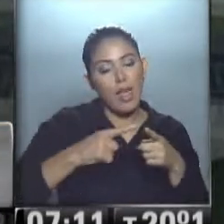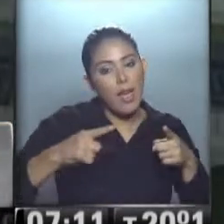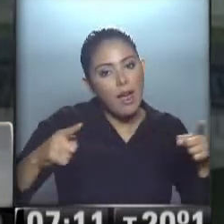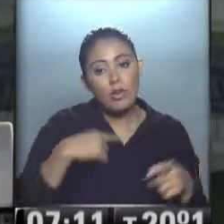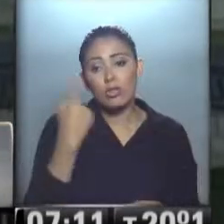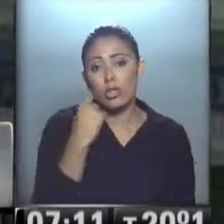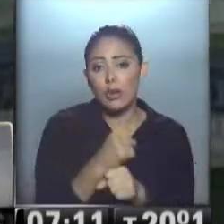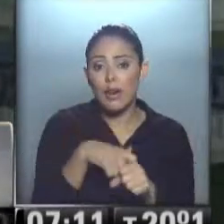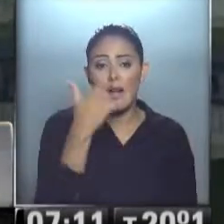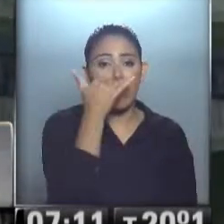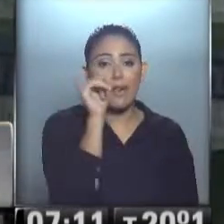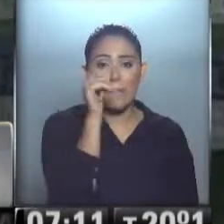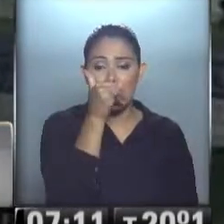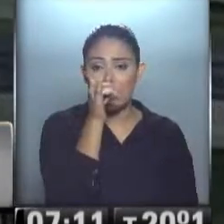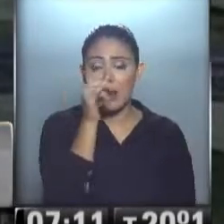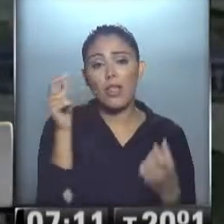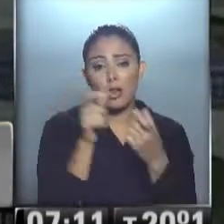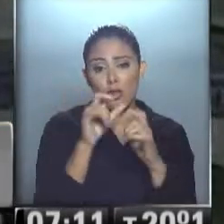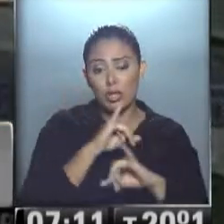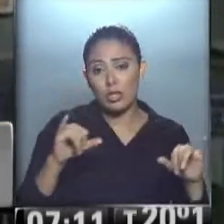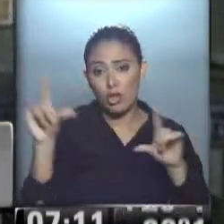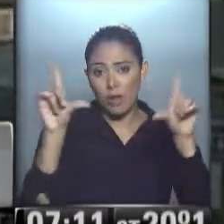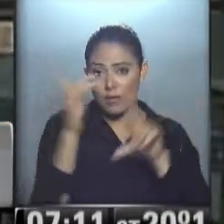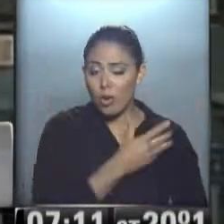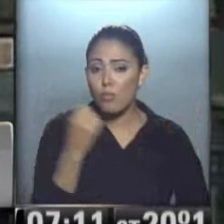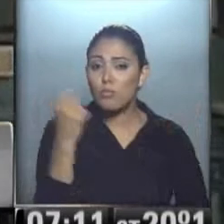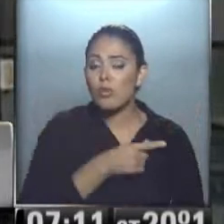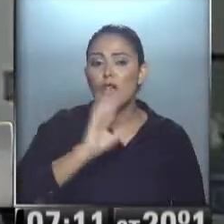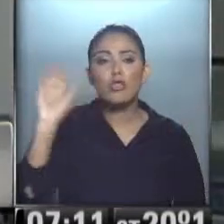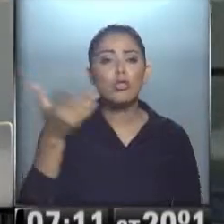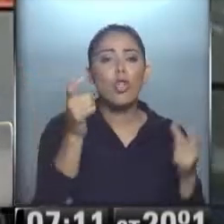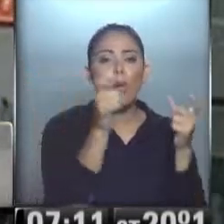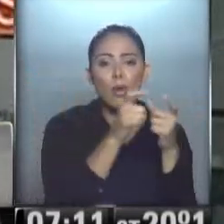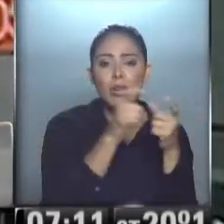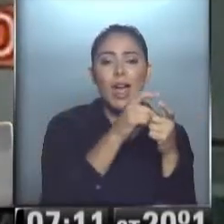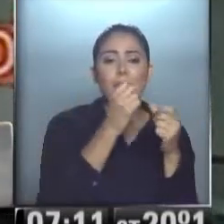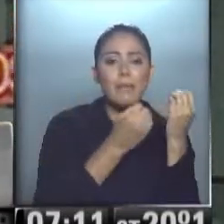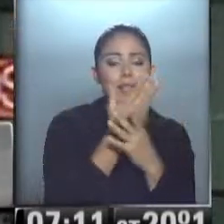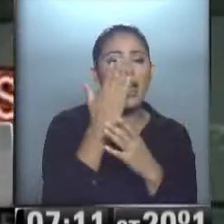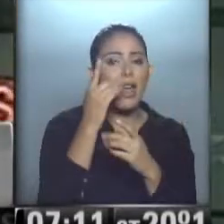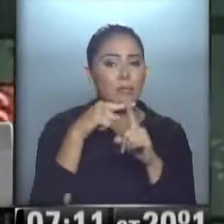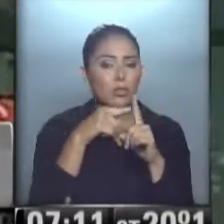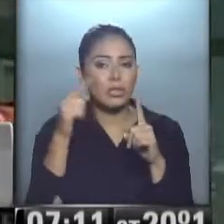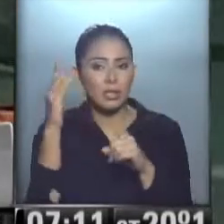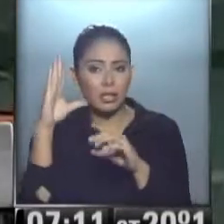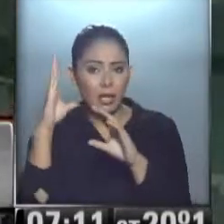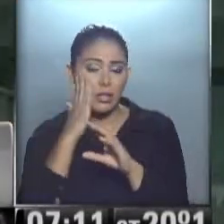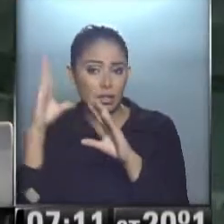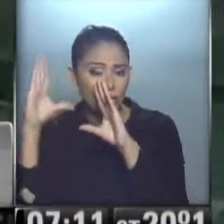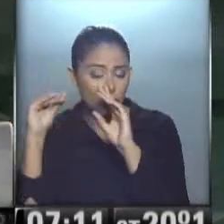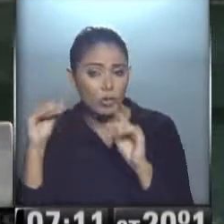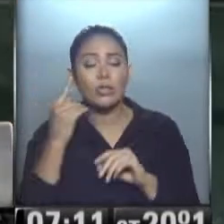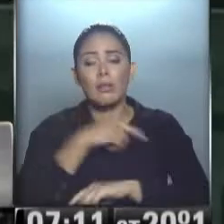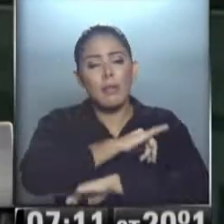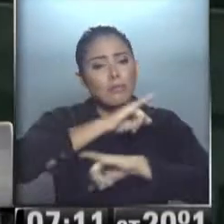aquí con las cámaras de visión 7 el noticiero de la televisión pública en todas sus emisiones alejandro y patricia a lo largo no solamente de la mañana sino